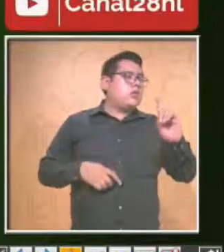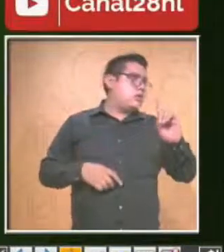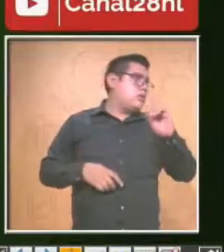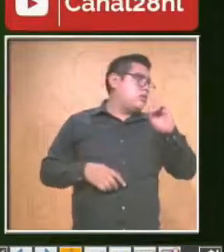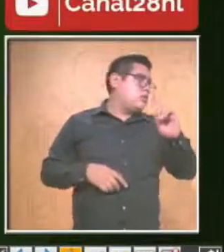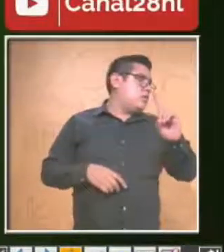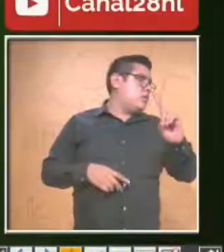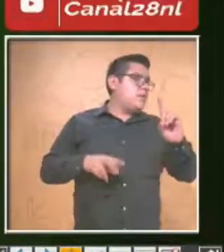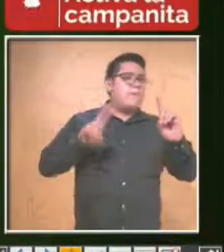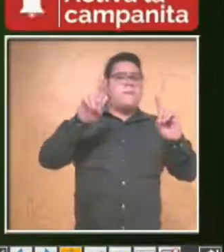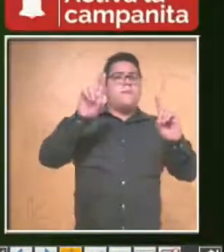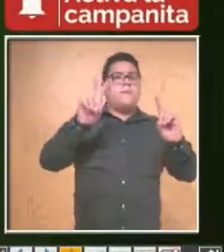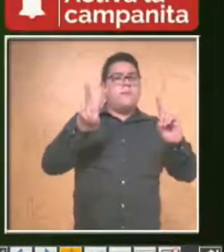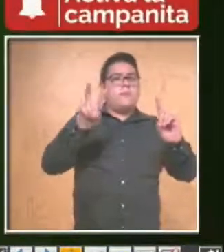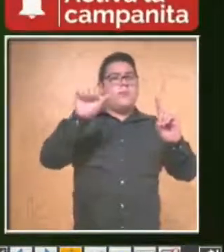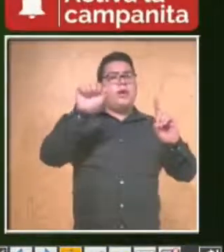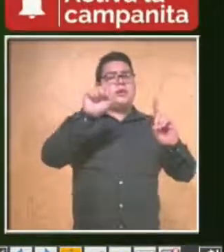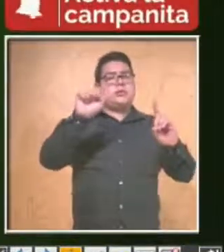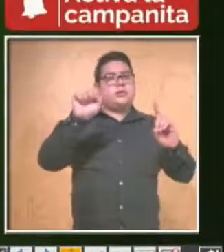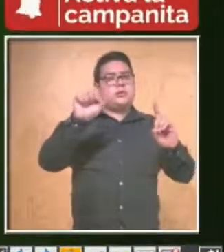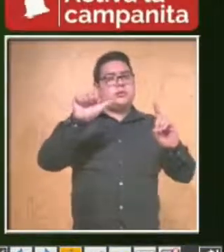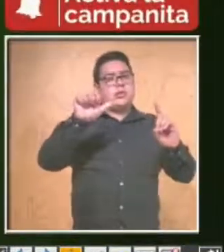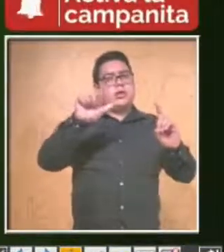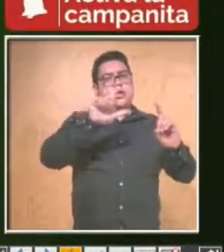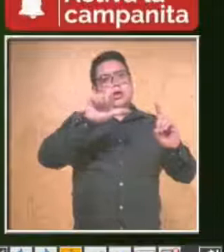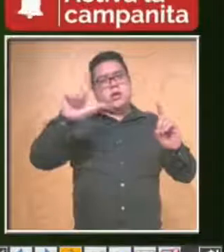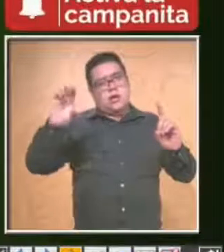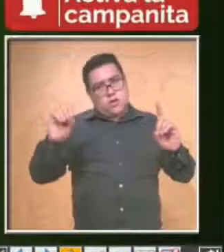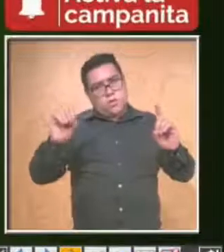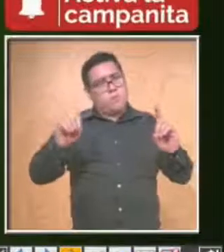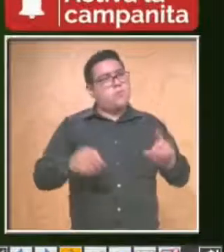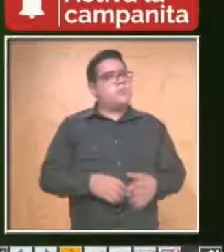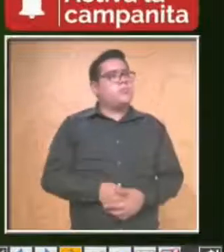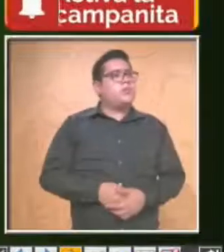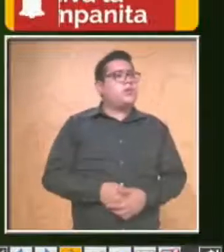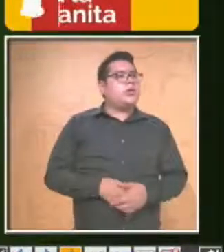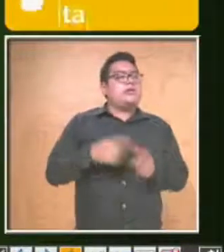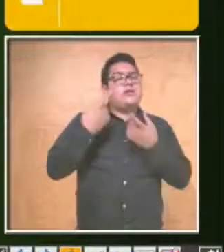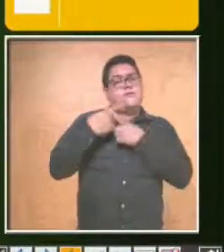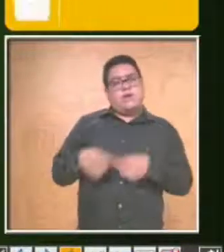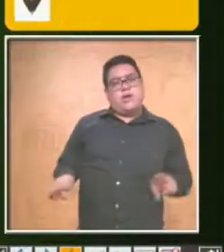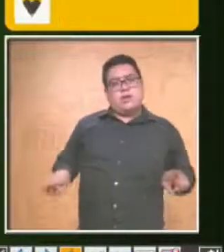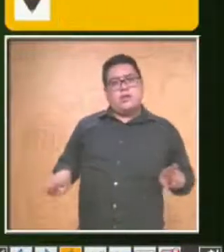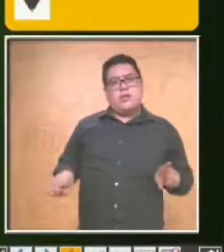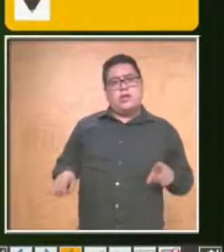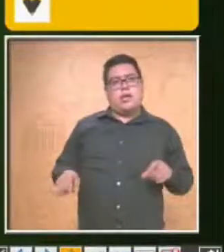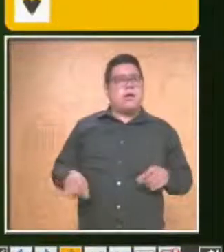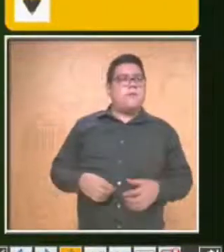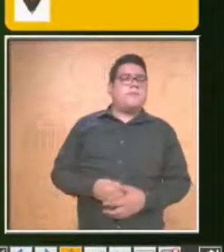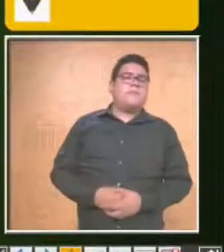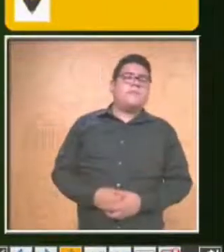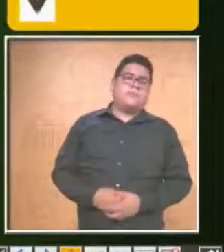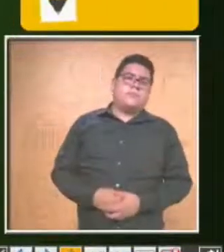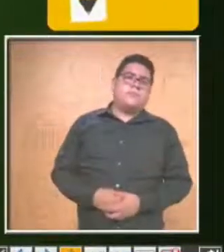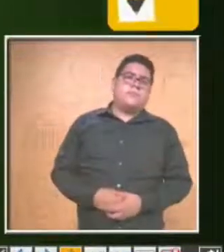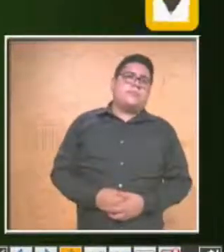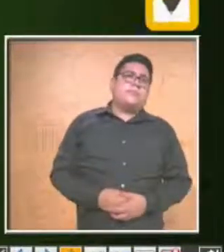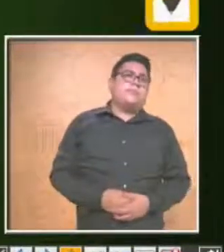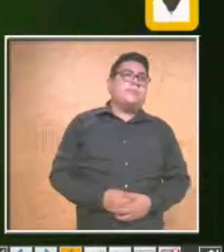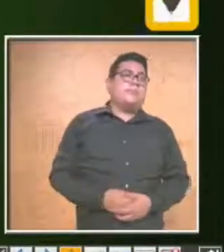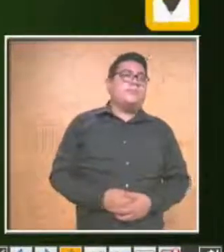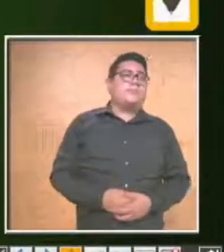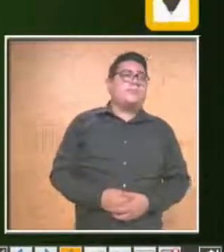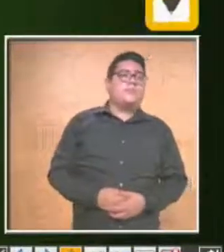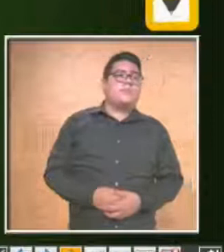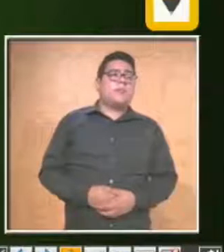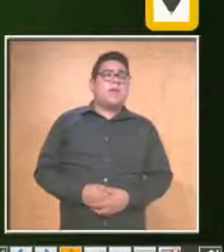¿Cuál de esas 4 no corresponde? Vuelvo a insistirte, es un reactivo distinto a los que te presenté al principio. Esto es lo